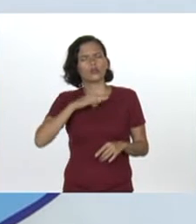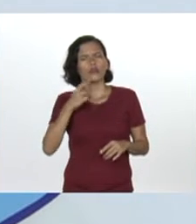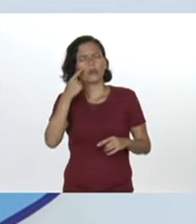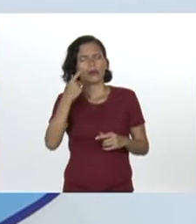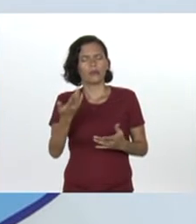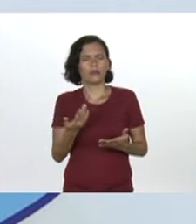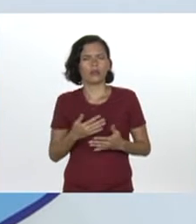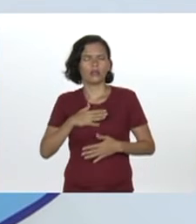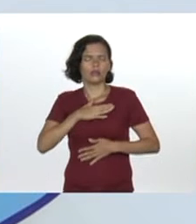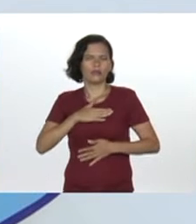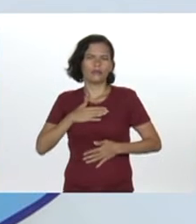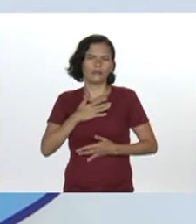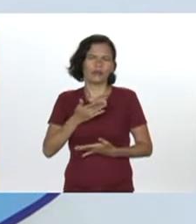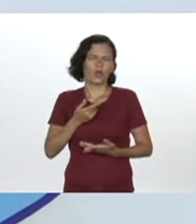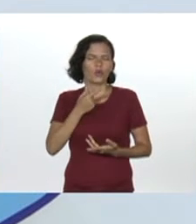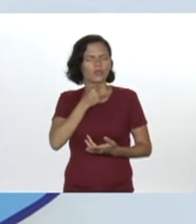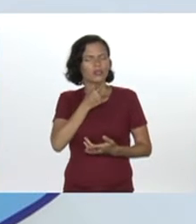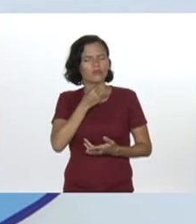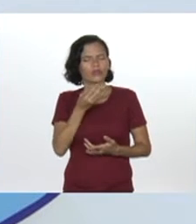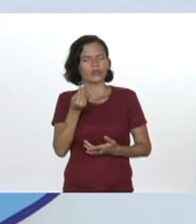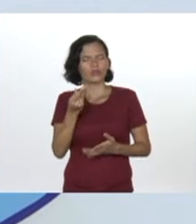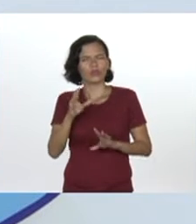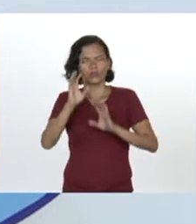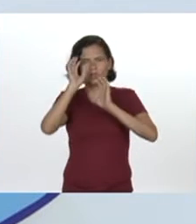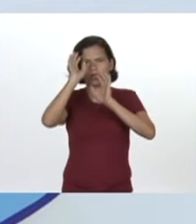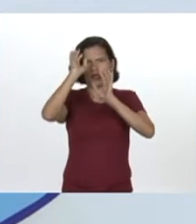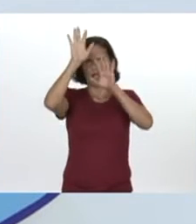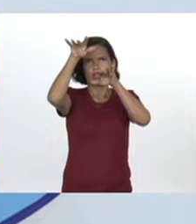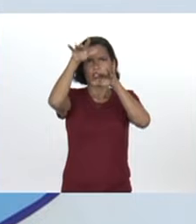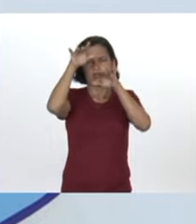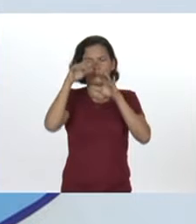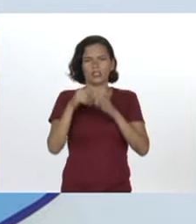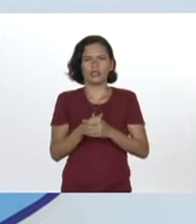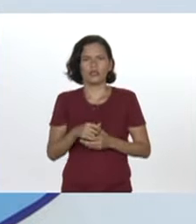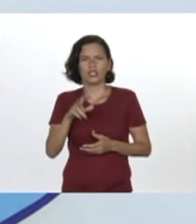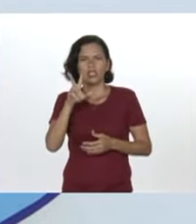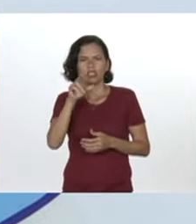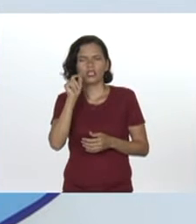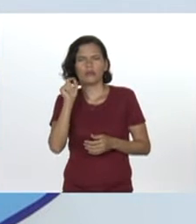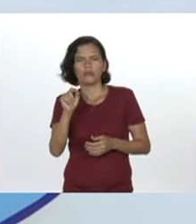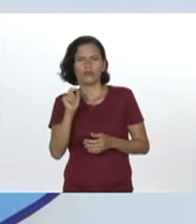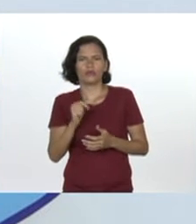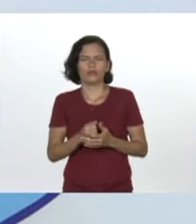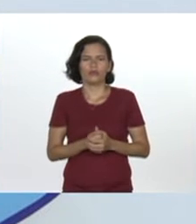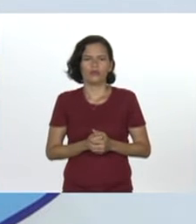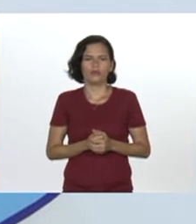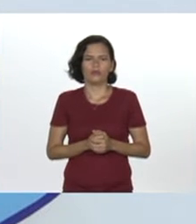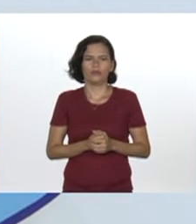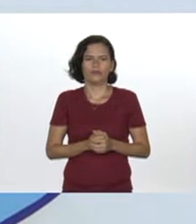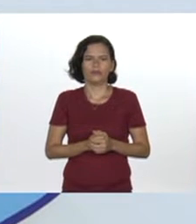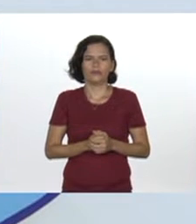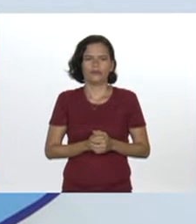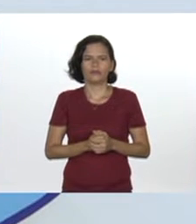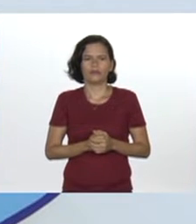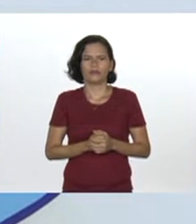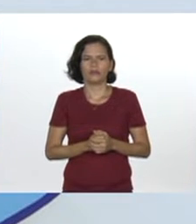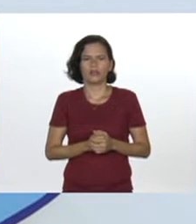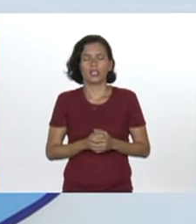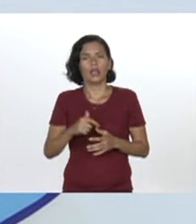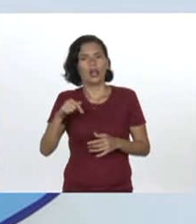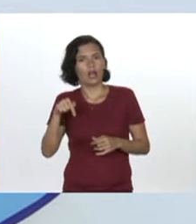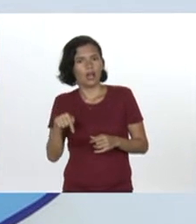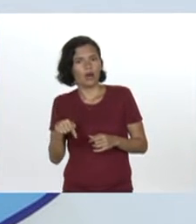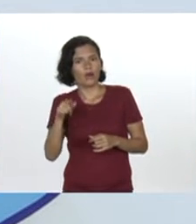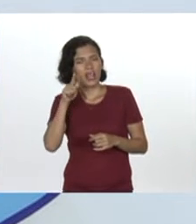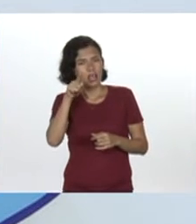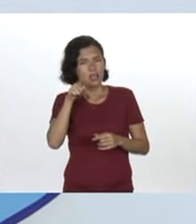nos deleitamos en el baloncesto tradicional con los lanzamientos de los tiros de 3 puntos, que son los llamados triples.